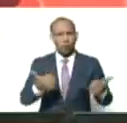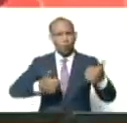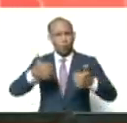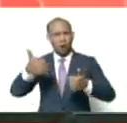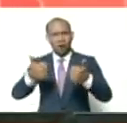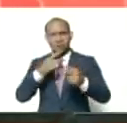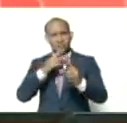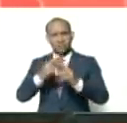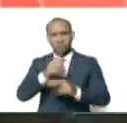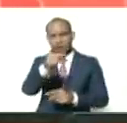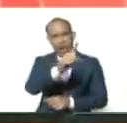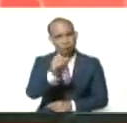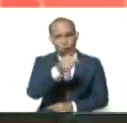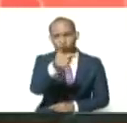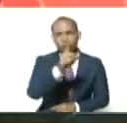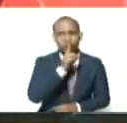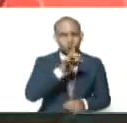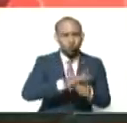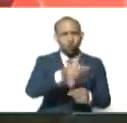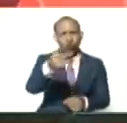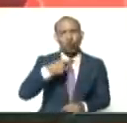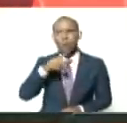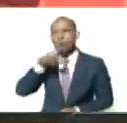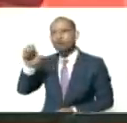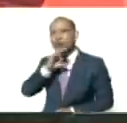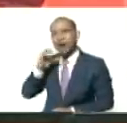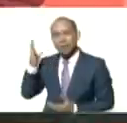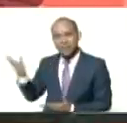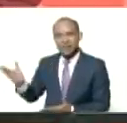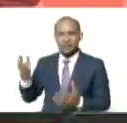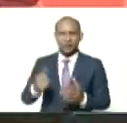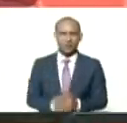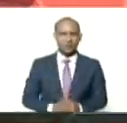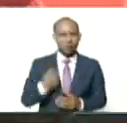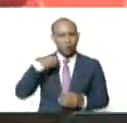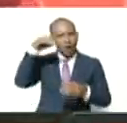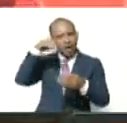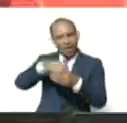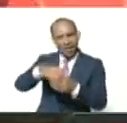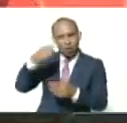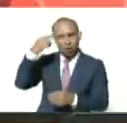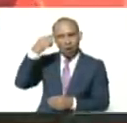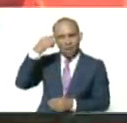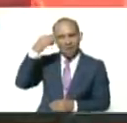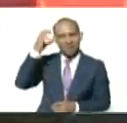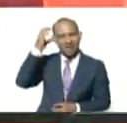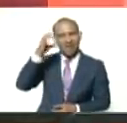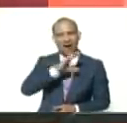No conteste ustedes, se lo estoy preguntando a Capriles. Me estoy metiendo en la mente de Capriles.